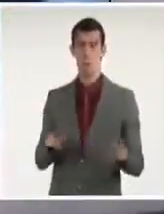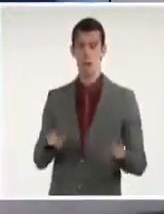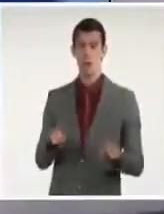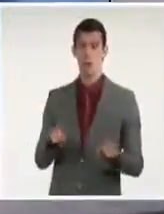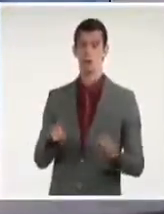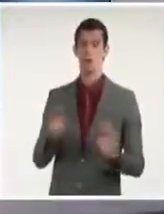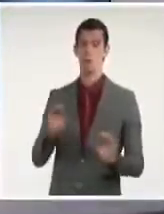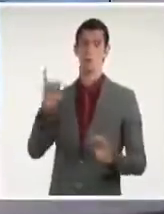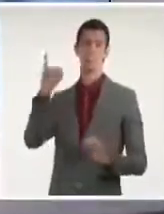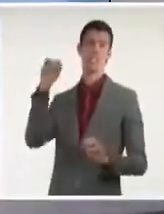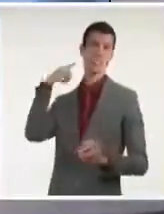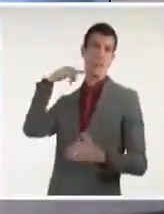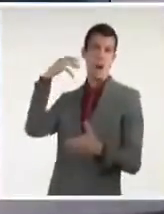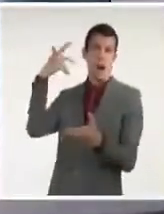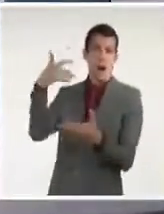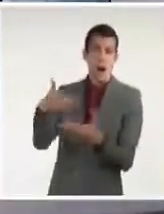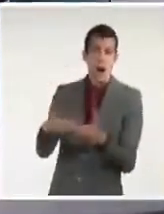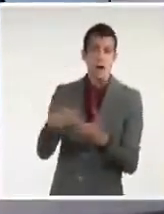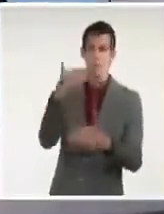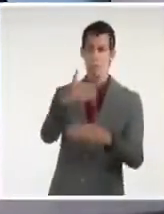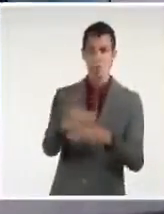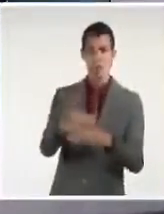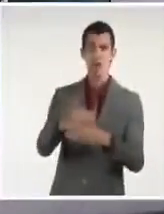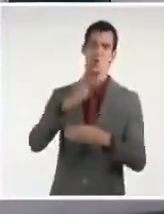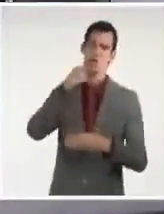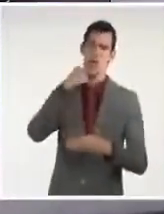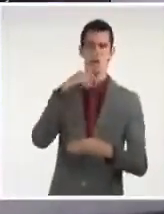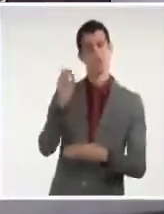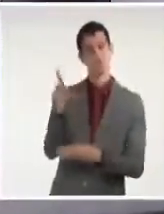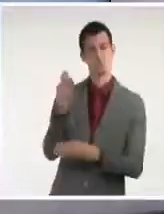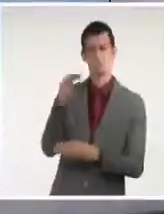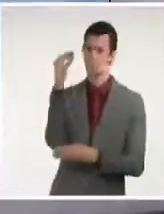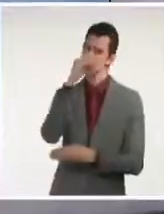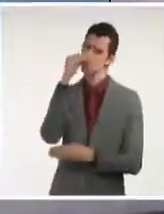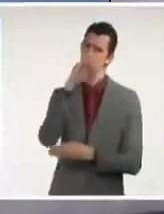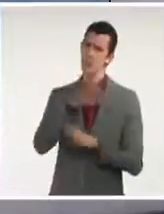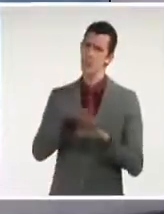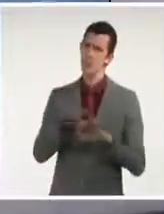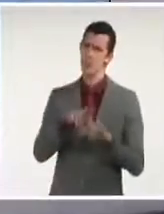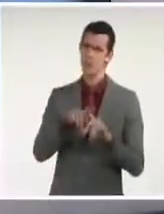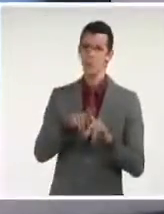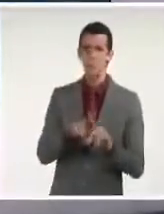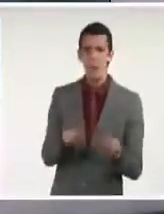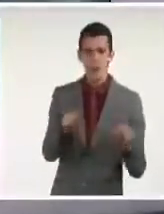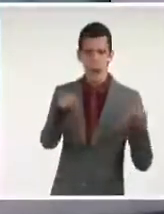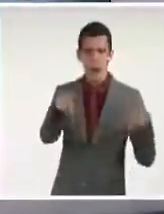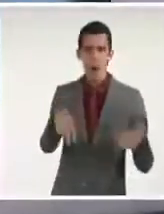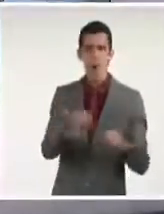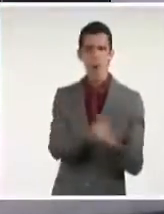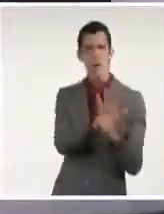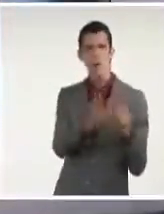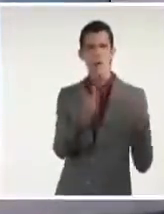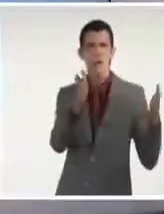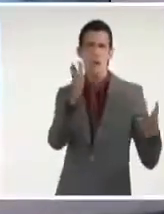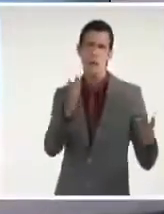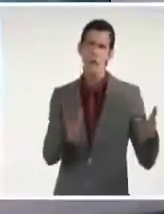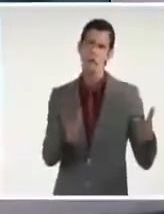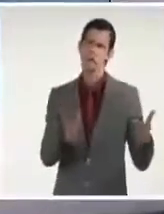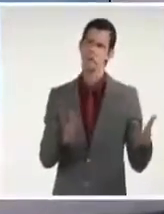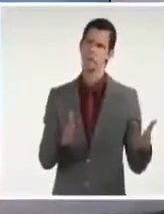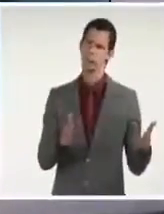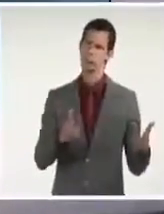donde decenas mueren por día en este país por la COVID-19, donde la gente enferma y cuesta mucho